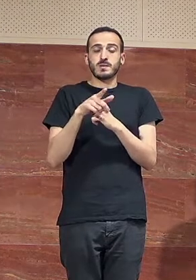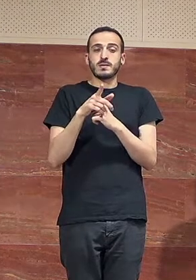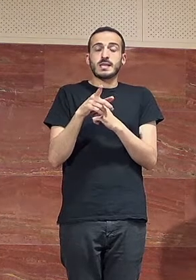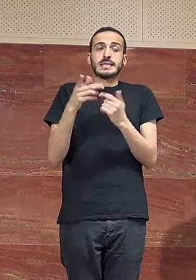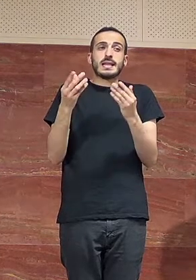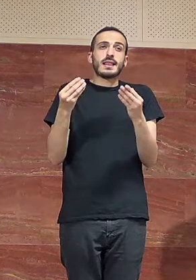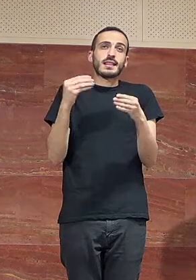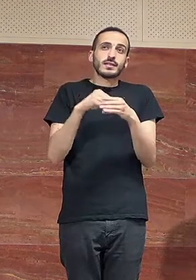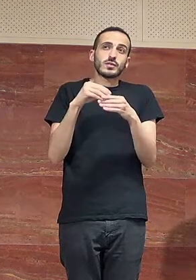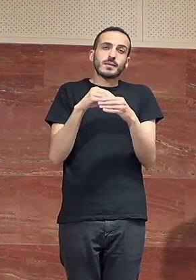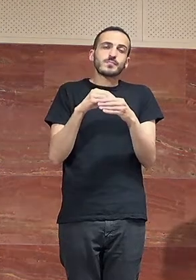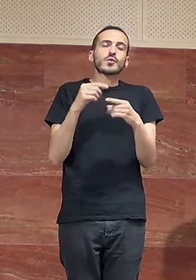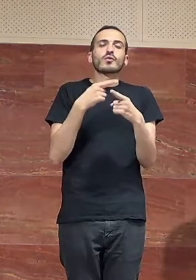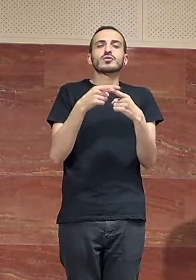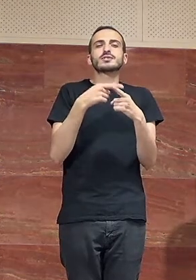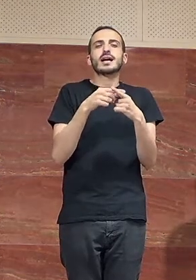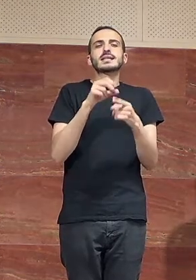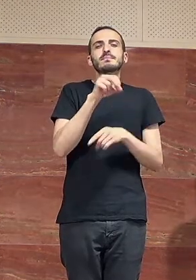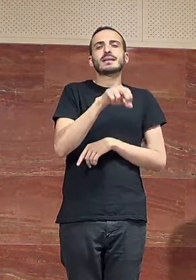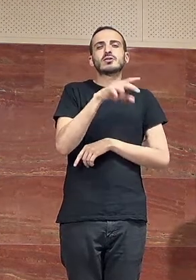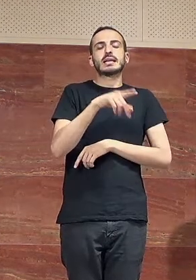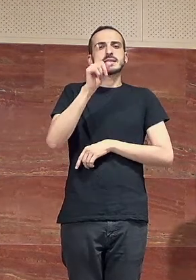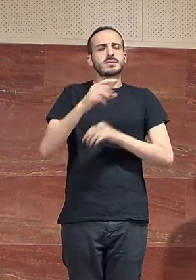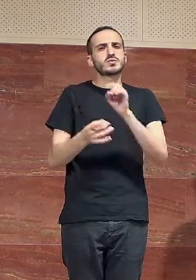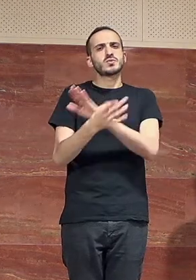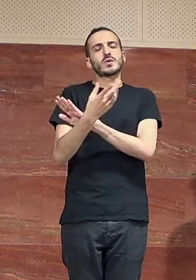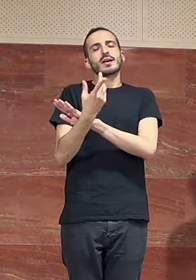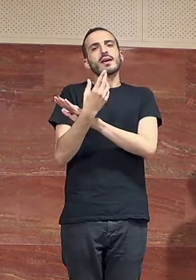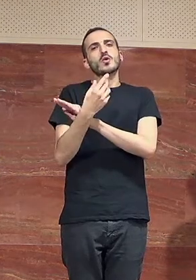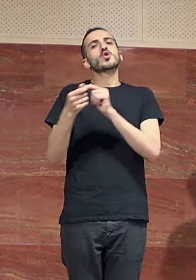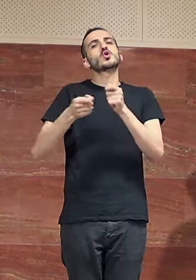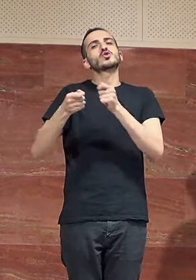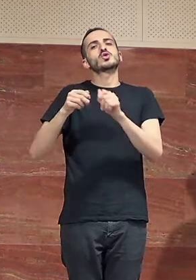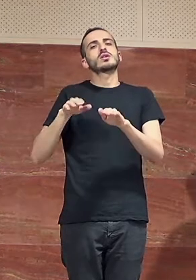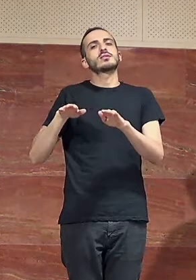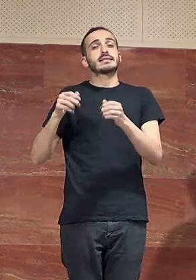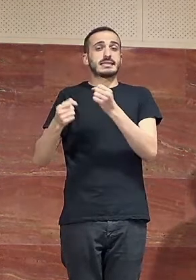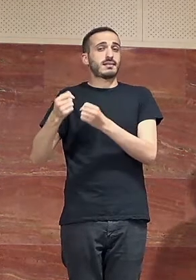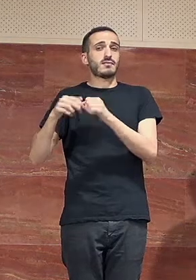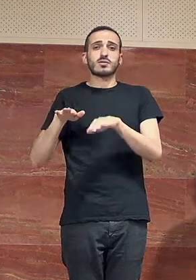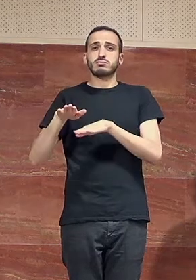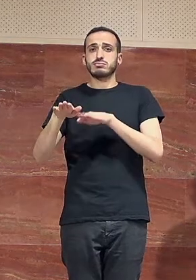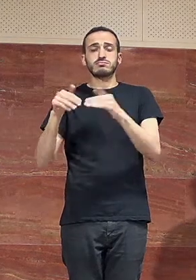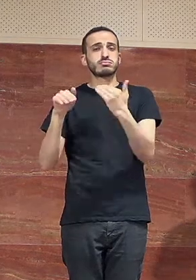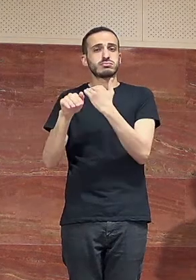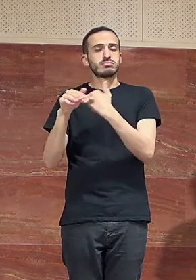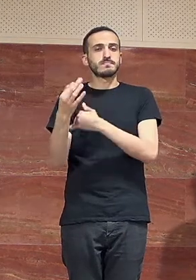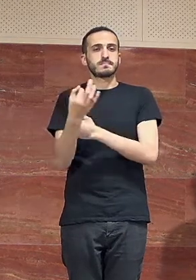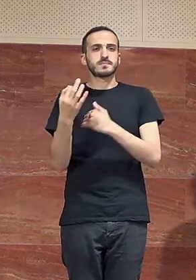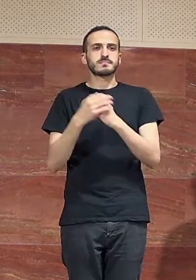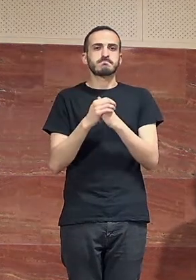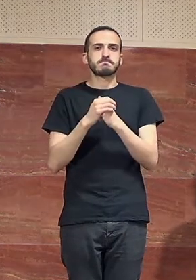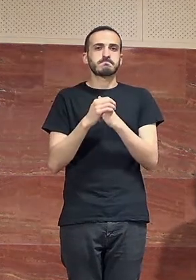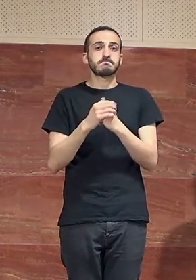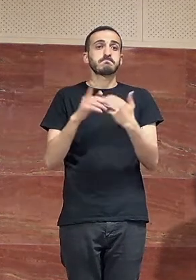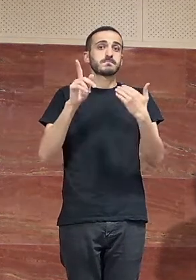actividades peatonales habría que generar también sistemas de templado del tráfico y que sirviesen también de